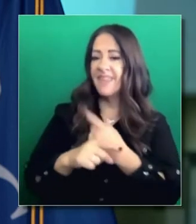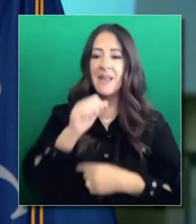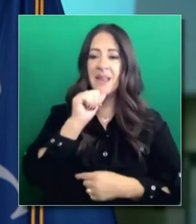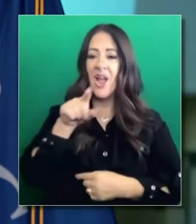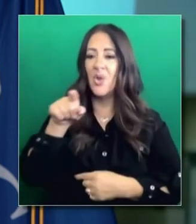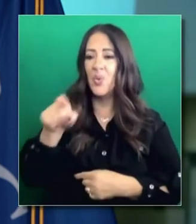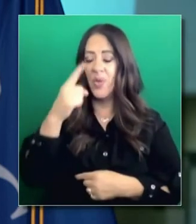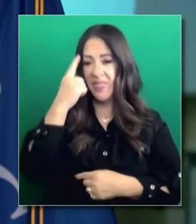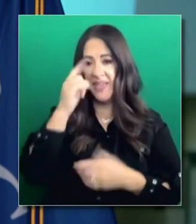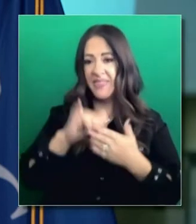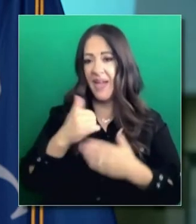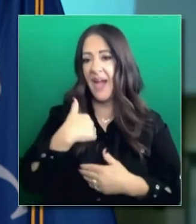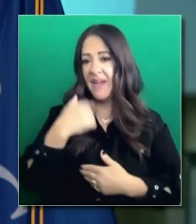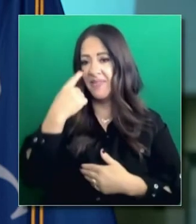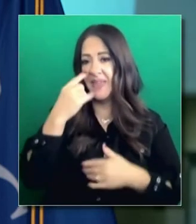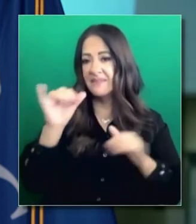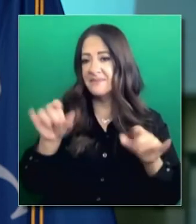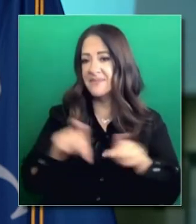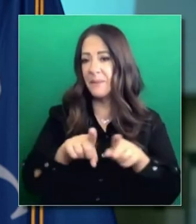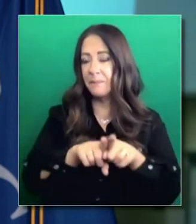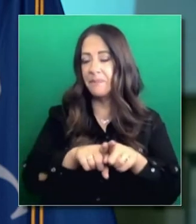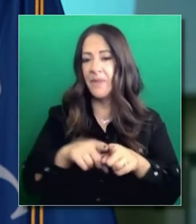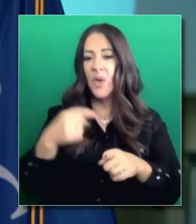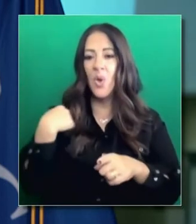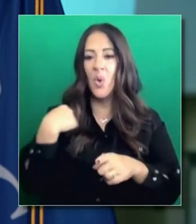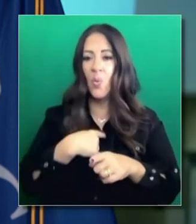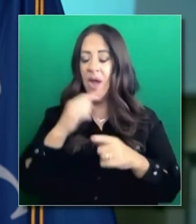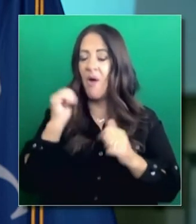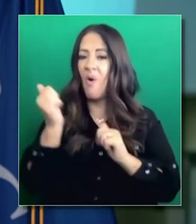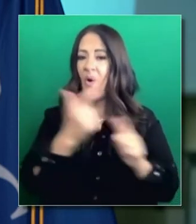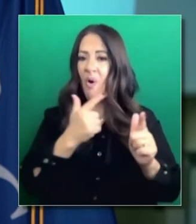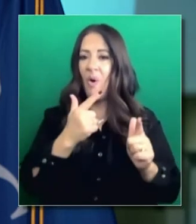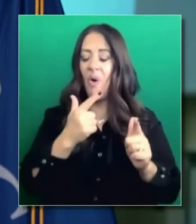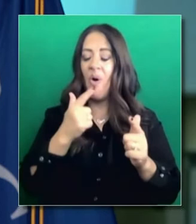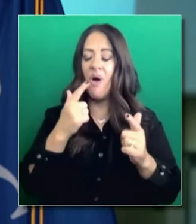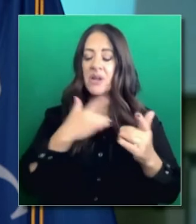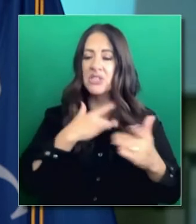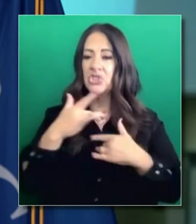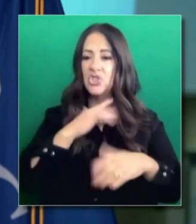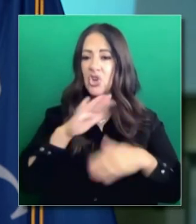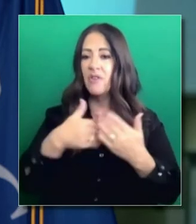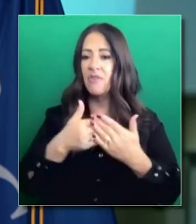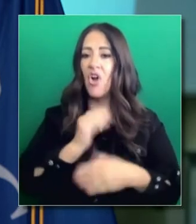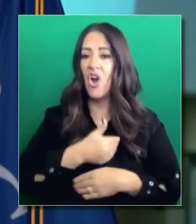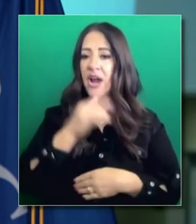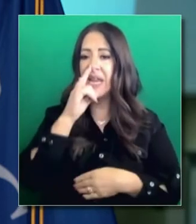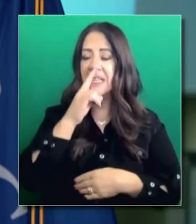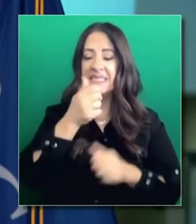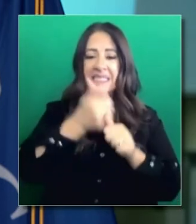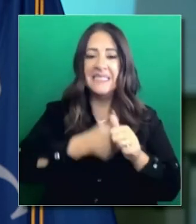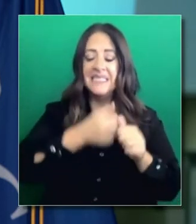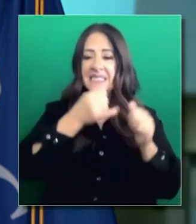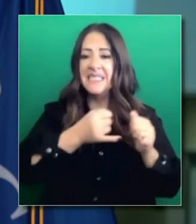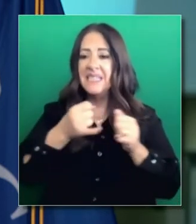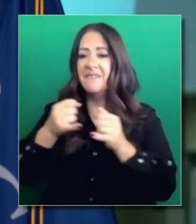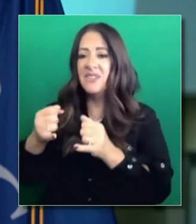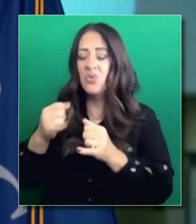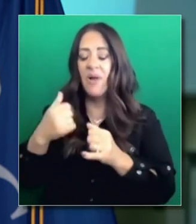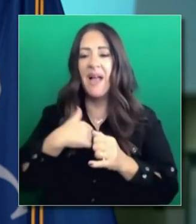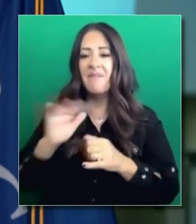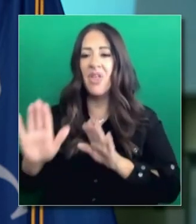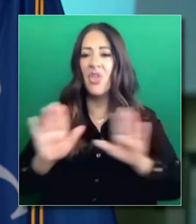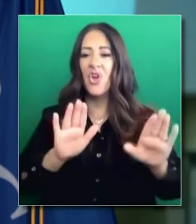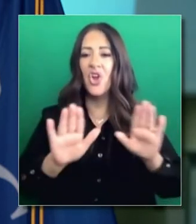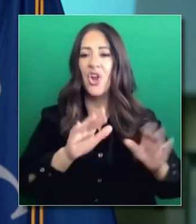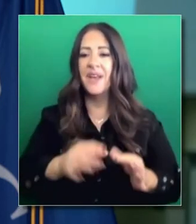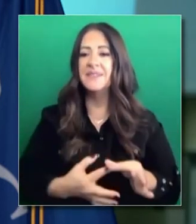cómo van progresando mis hijos comparado a sus compañeros de salón sobre su desarrollo personal, individuo,